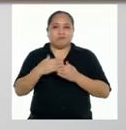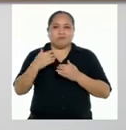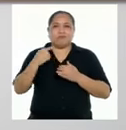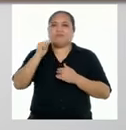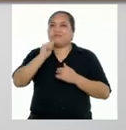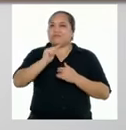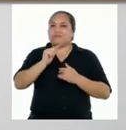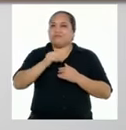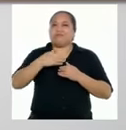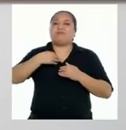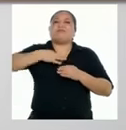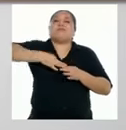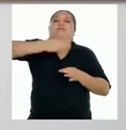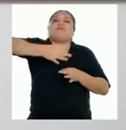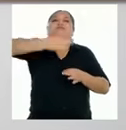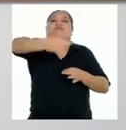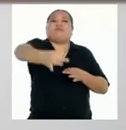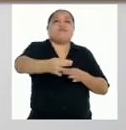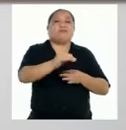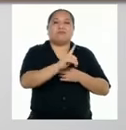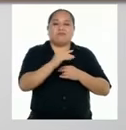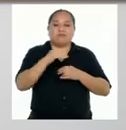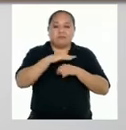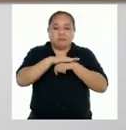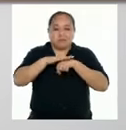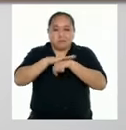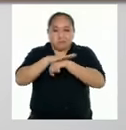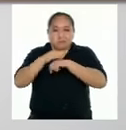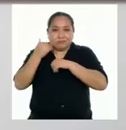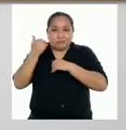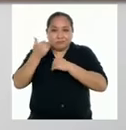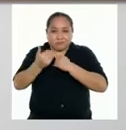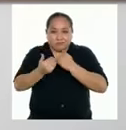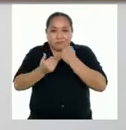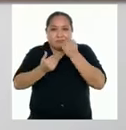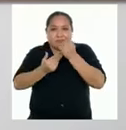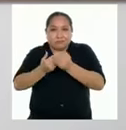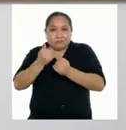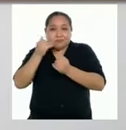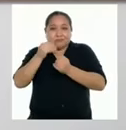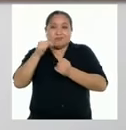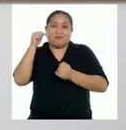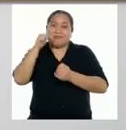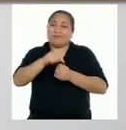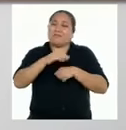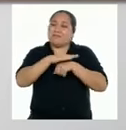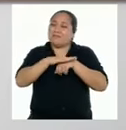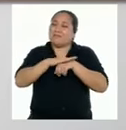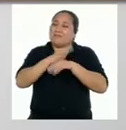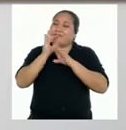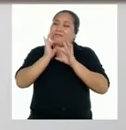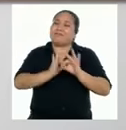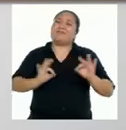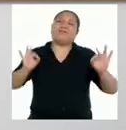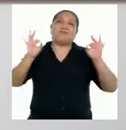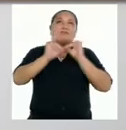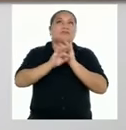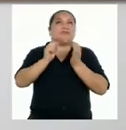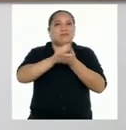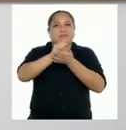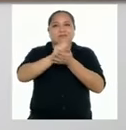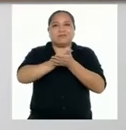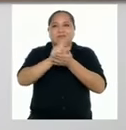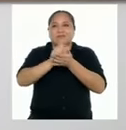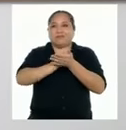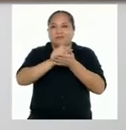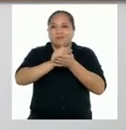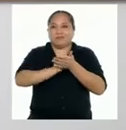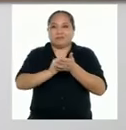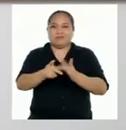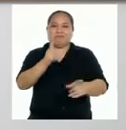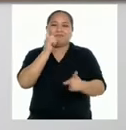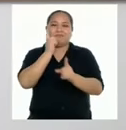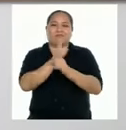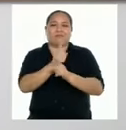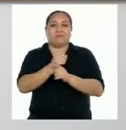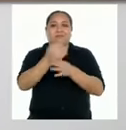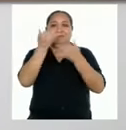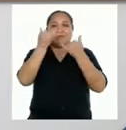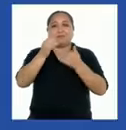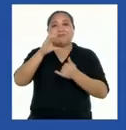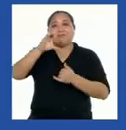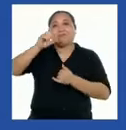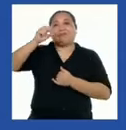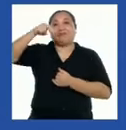ni un paso. La planificación es clave para escribir un texto efectivo. Ahora vamos con tu